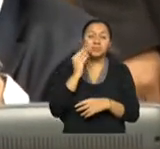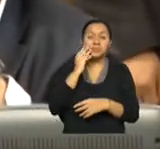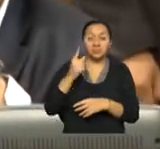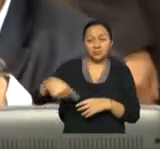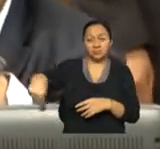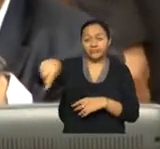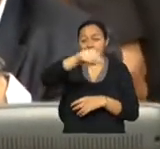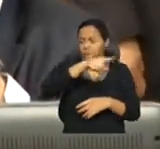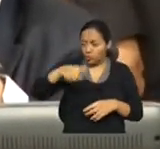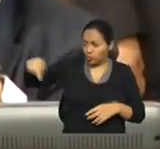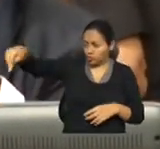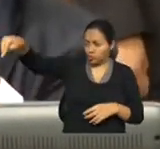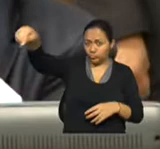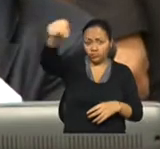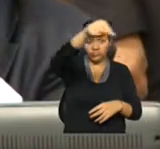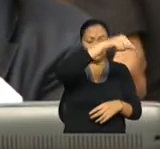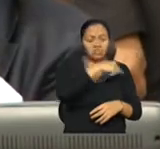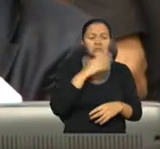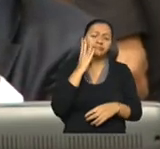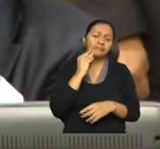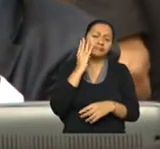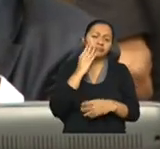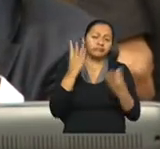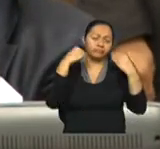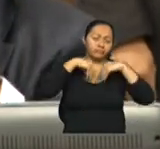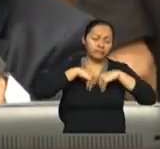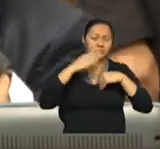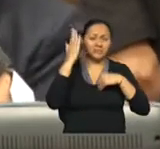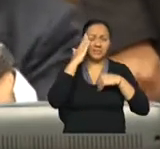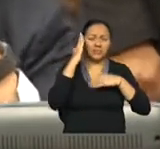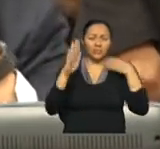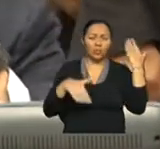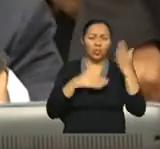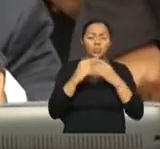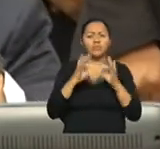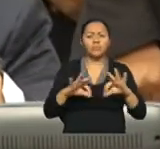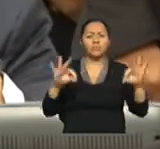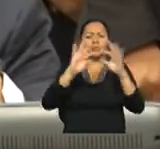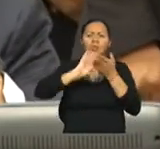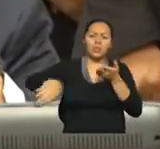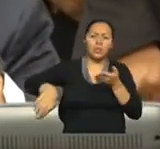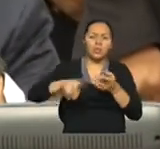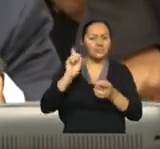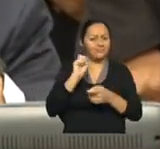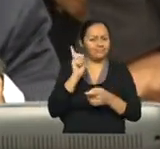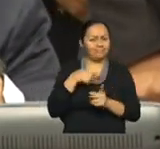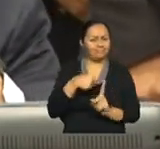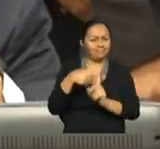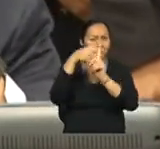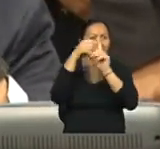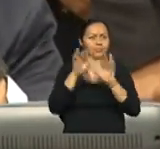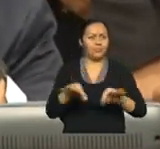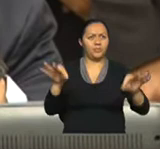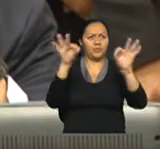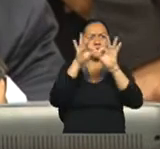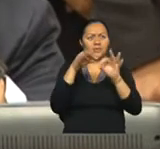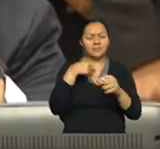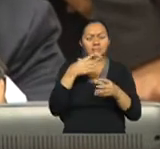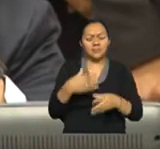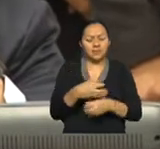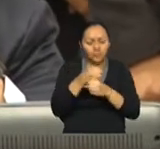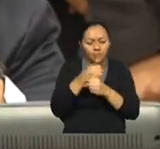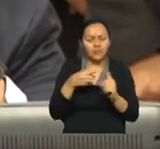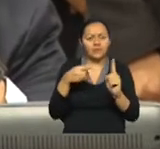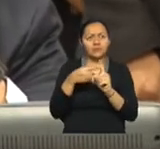sala, la experiencia que ustedes tienen acumulada en función de todo lo que ustedes han hecho por el país en materia de construcción, de recuperación,